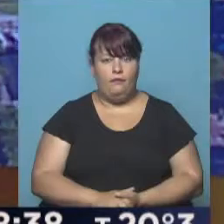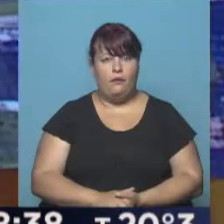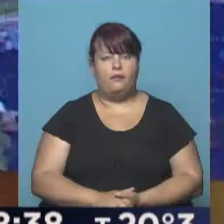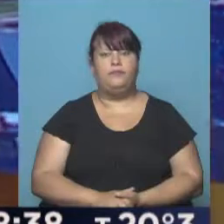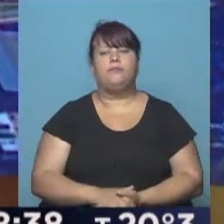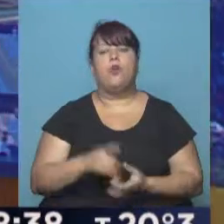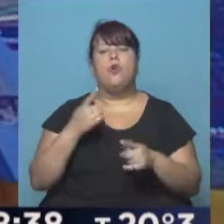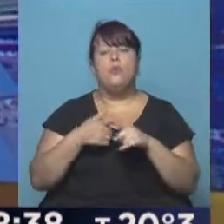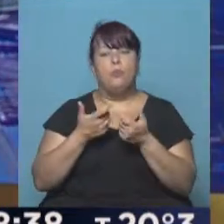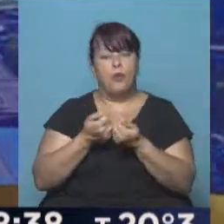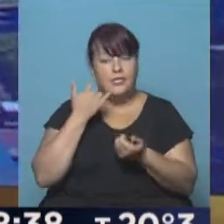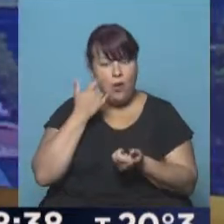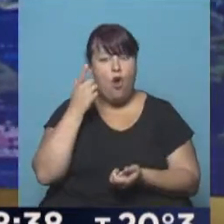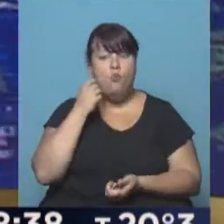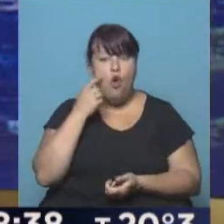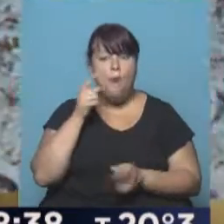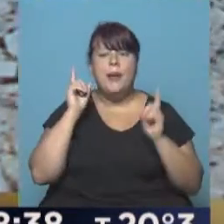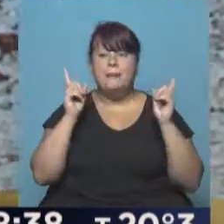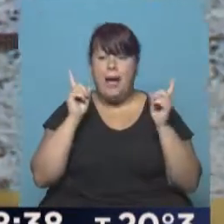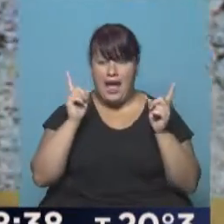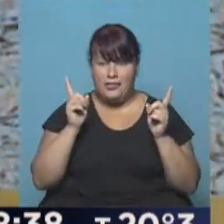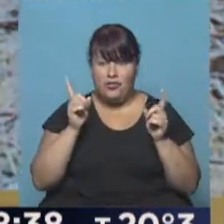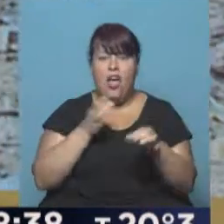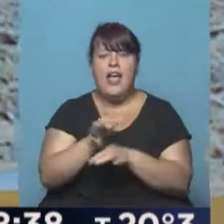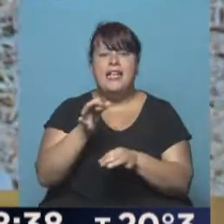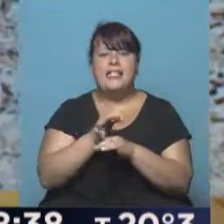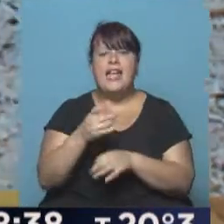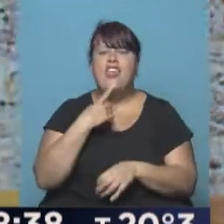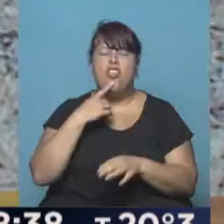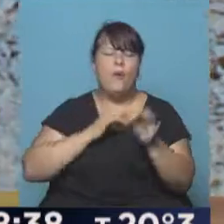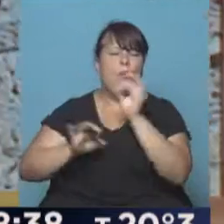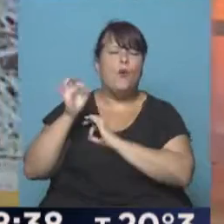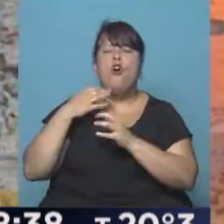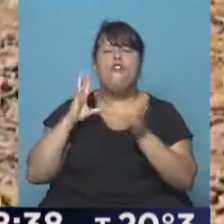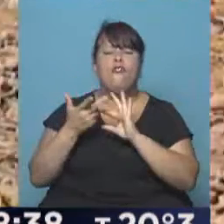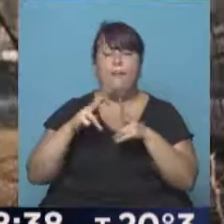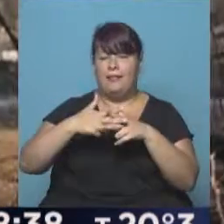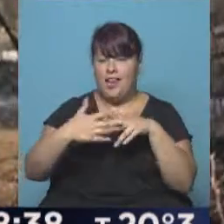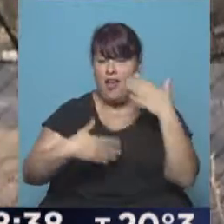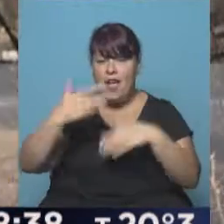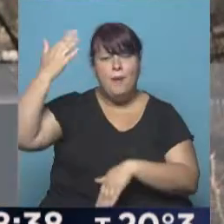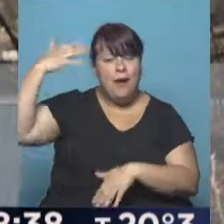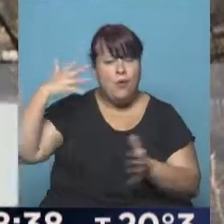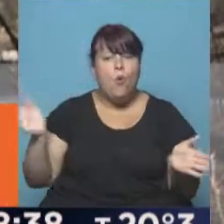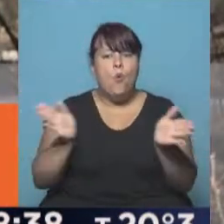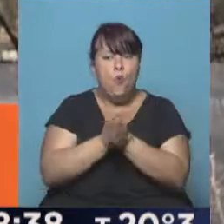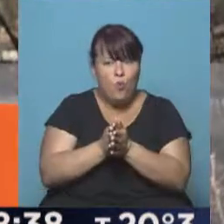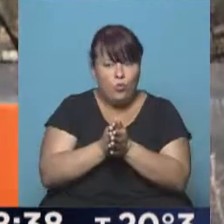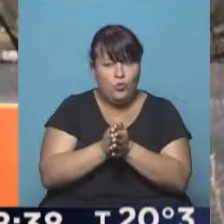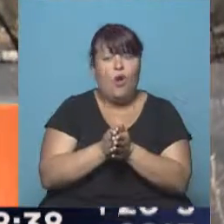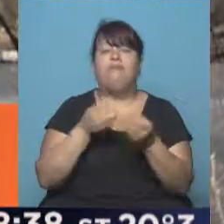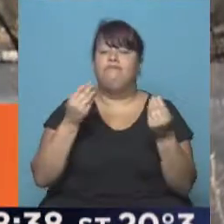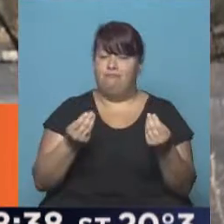por su largo el hombre un maestro enseña una lengua milenaria de qué manera la tecnología y el pasado se pueden unir